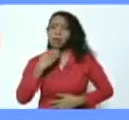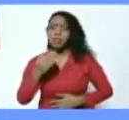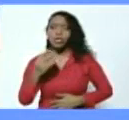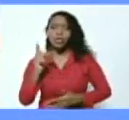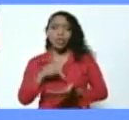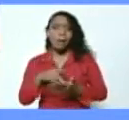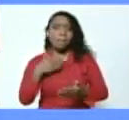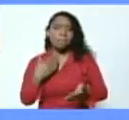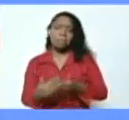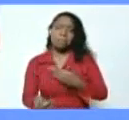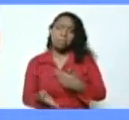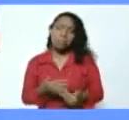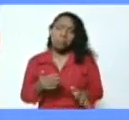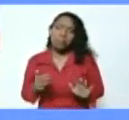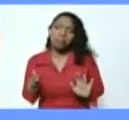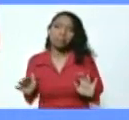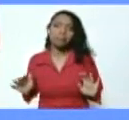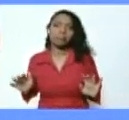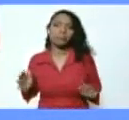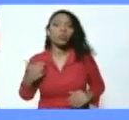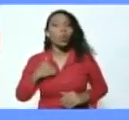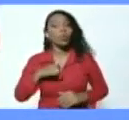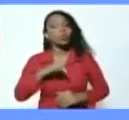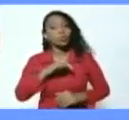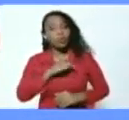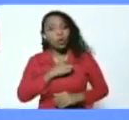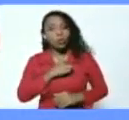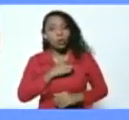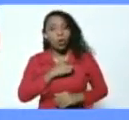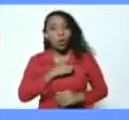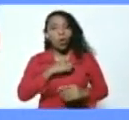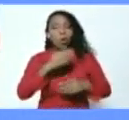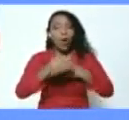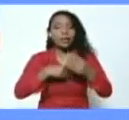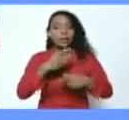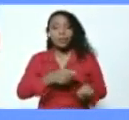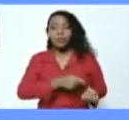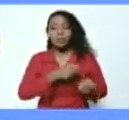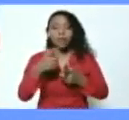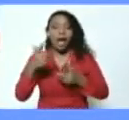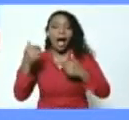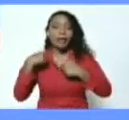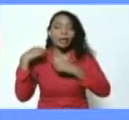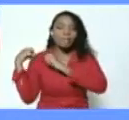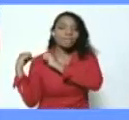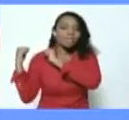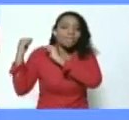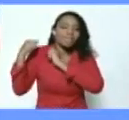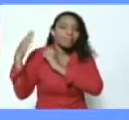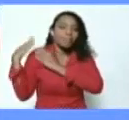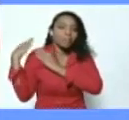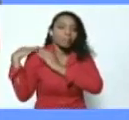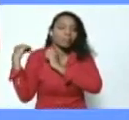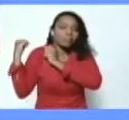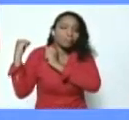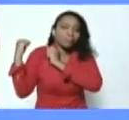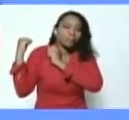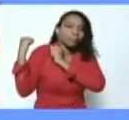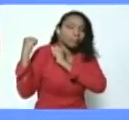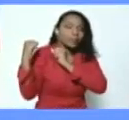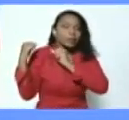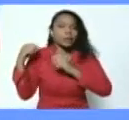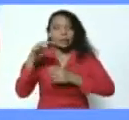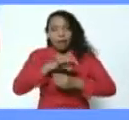no importa. Nosotros lo llevamos aquí en el hombro. y en el